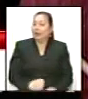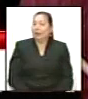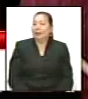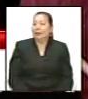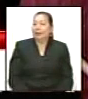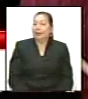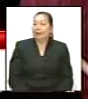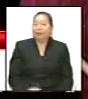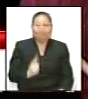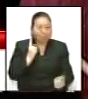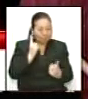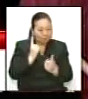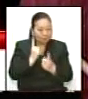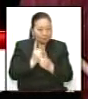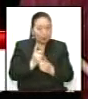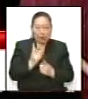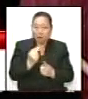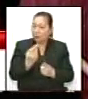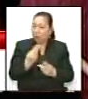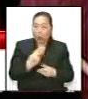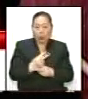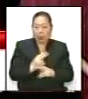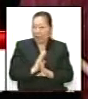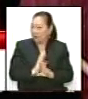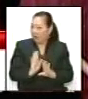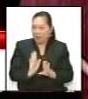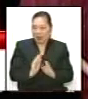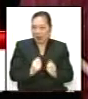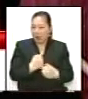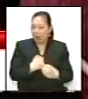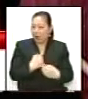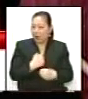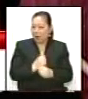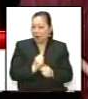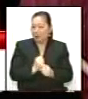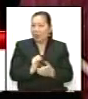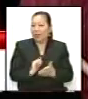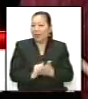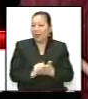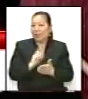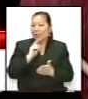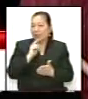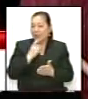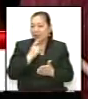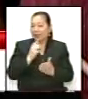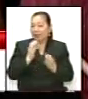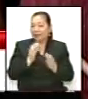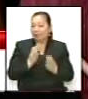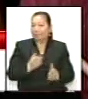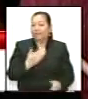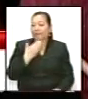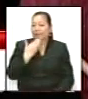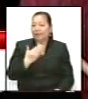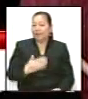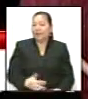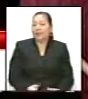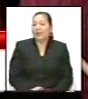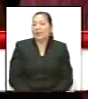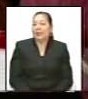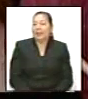ya enfocando no solo en prevención, sino en obras que en realidad sean definitivas. Gracias,